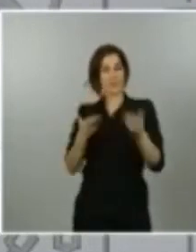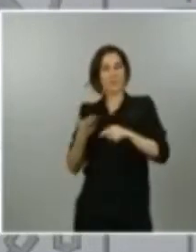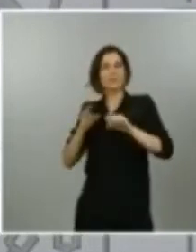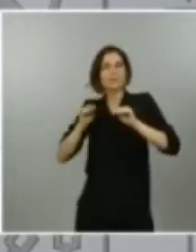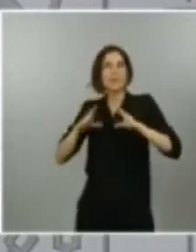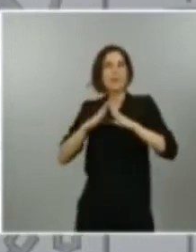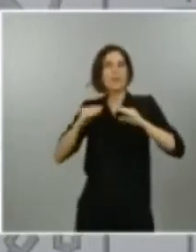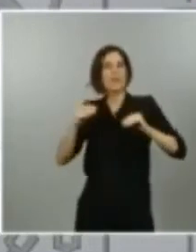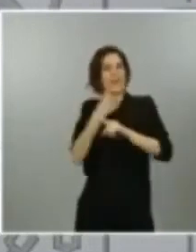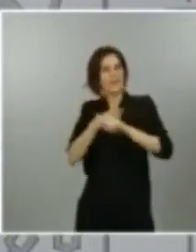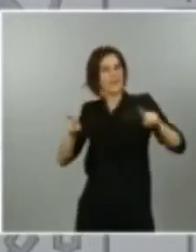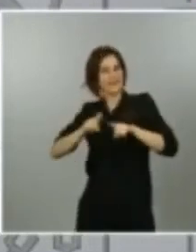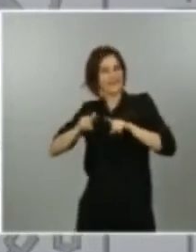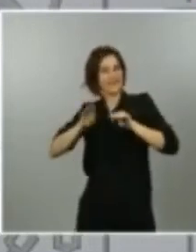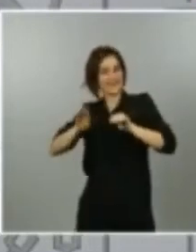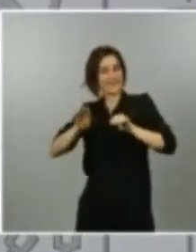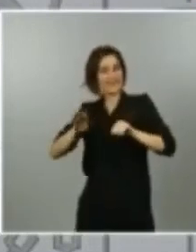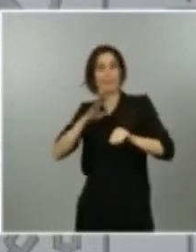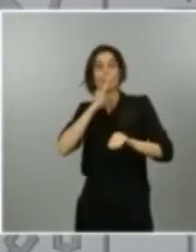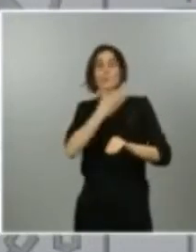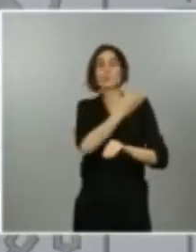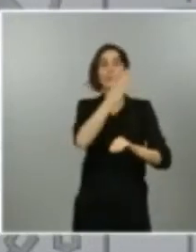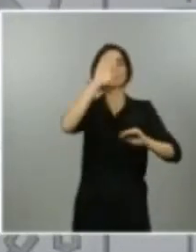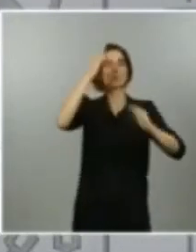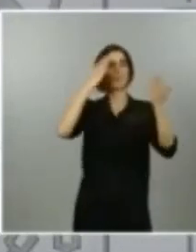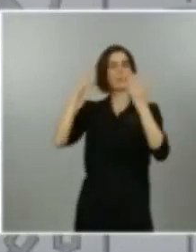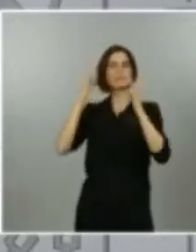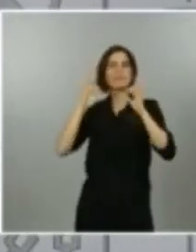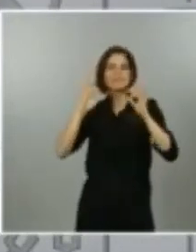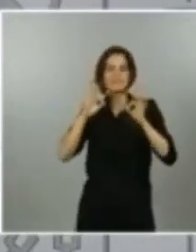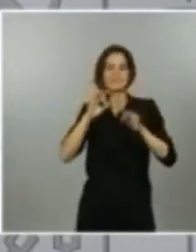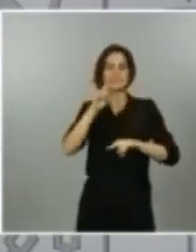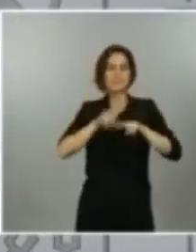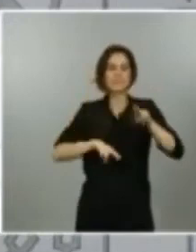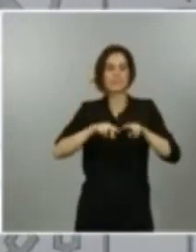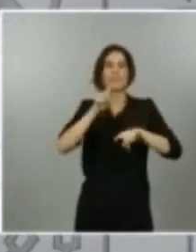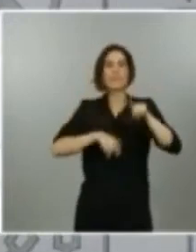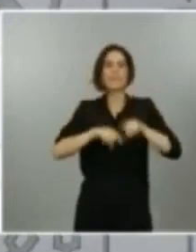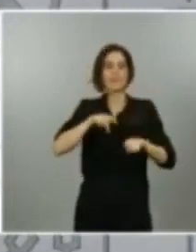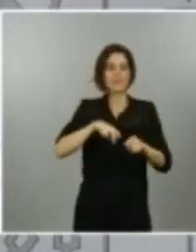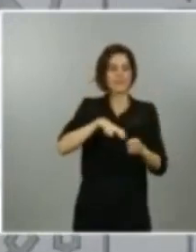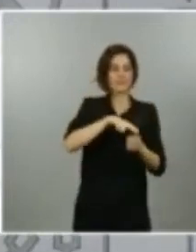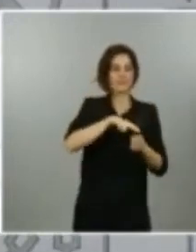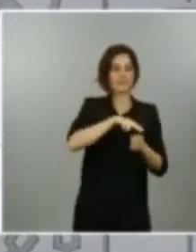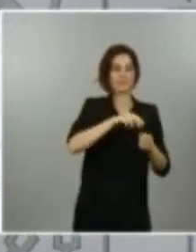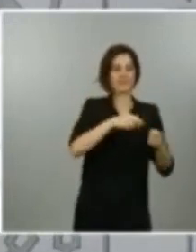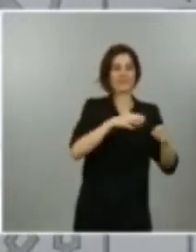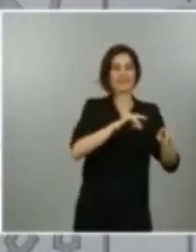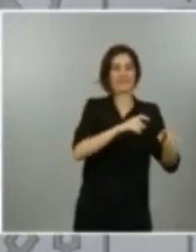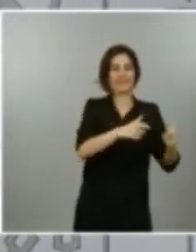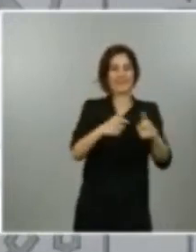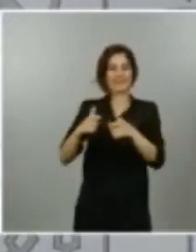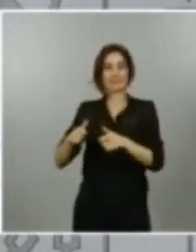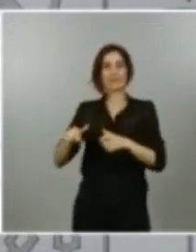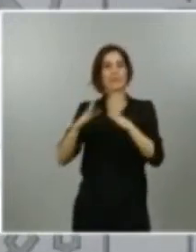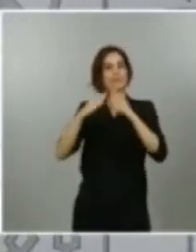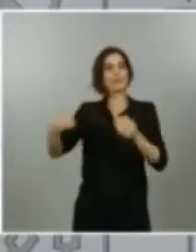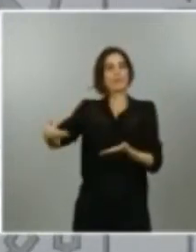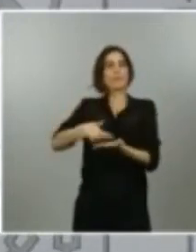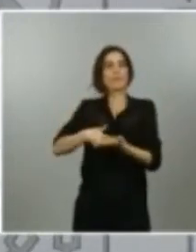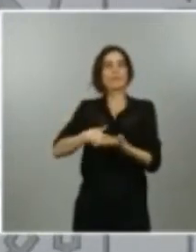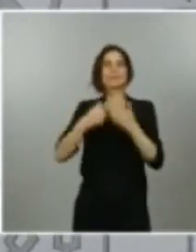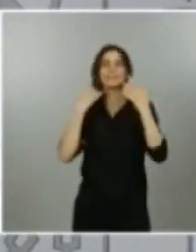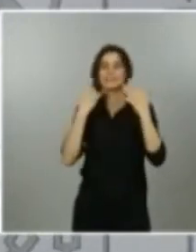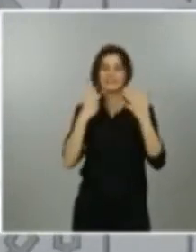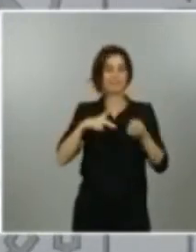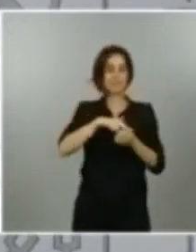con unas comunidades territoriales concretas andalucía propuso pasar de fase a seis provincias completas que cumplían perfectamente con